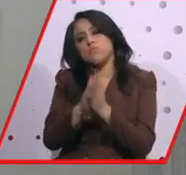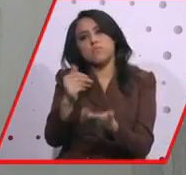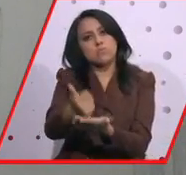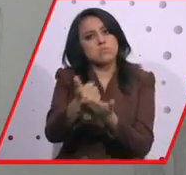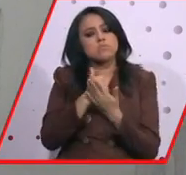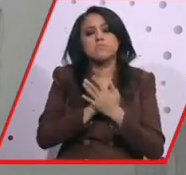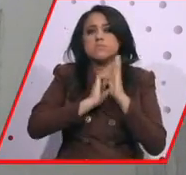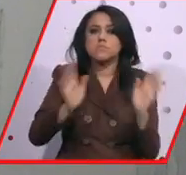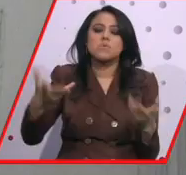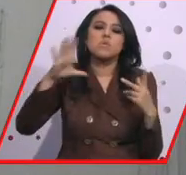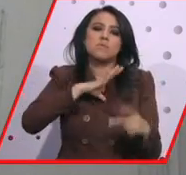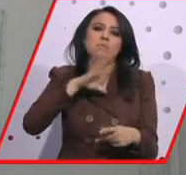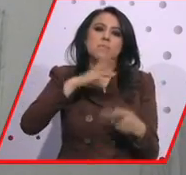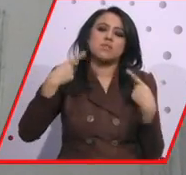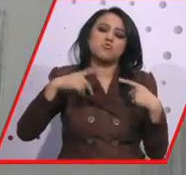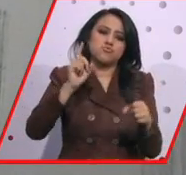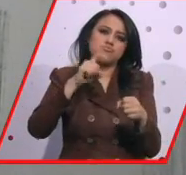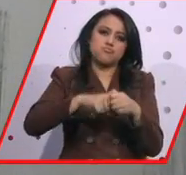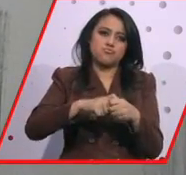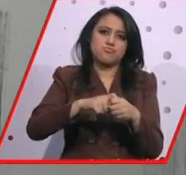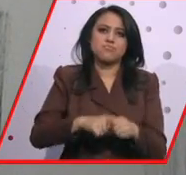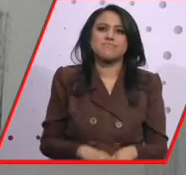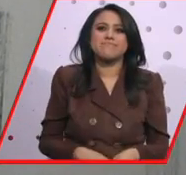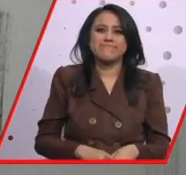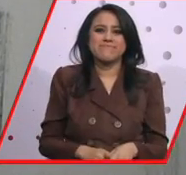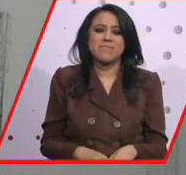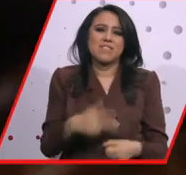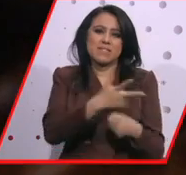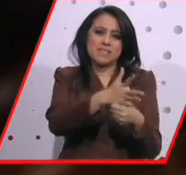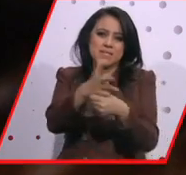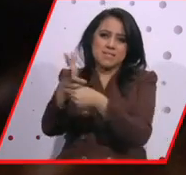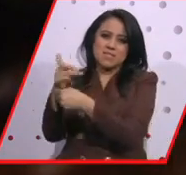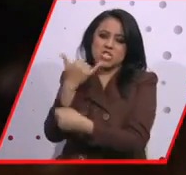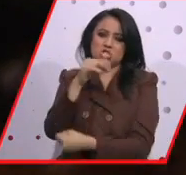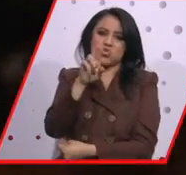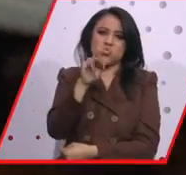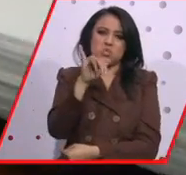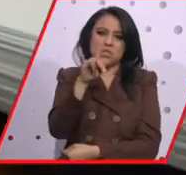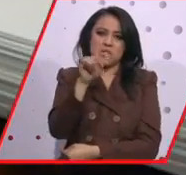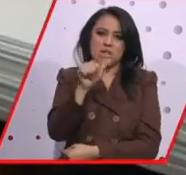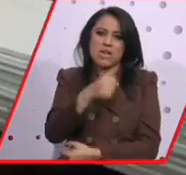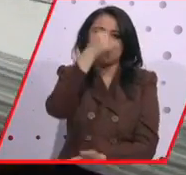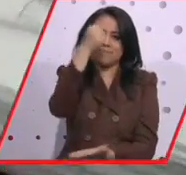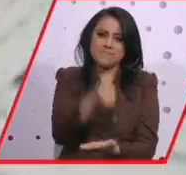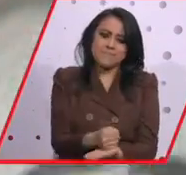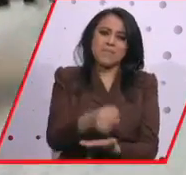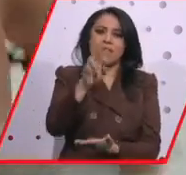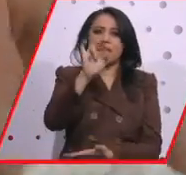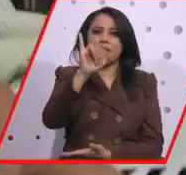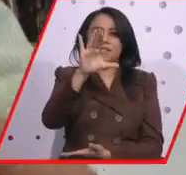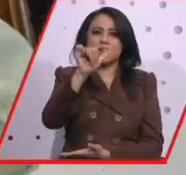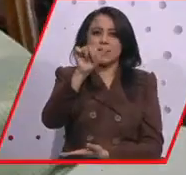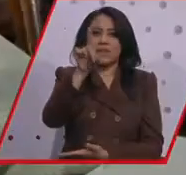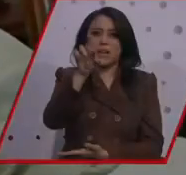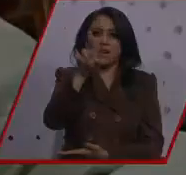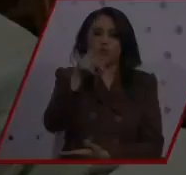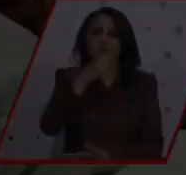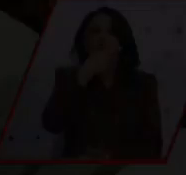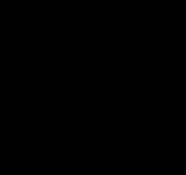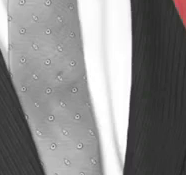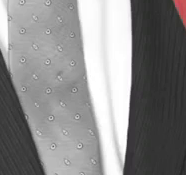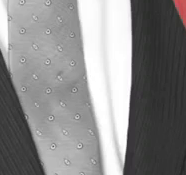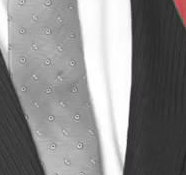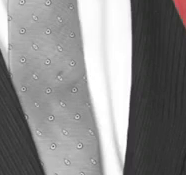en claro su estado como afiliado ante esta institución. Son las imágenes de Yuridia Miguel. Para ACUC, Ricardo Solavaca.